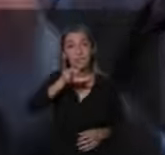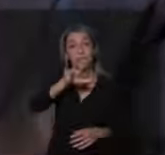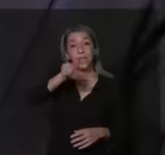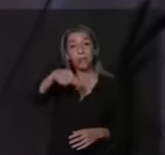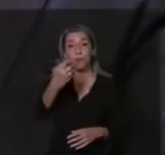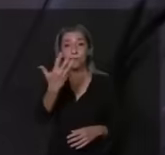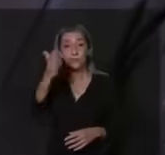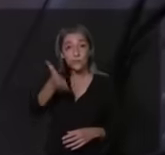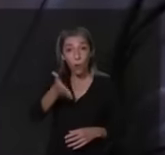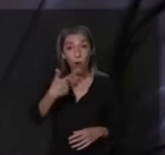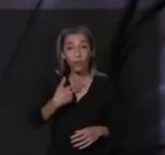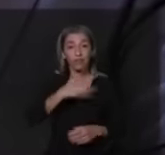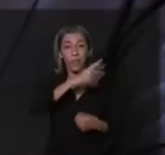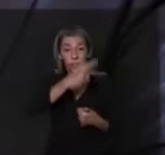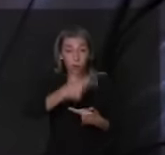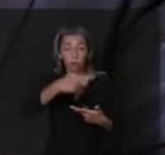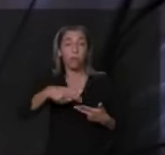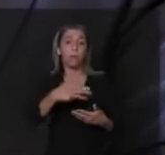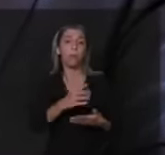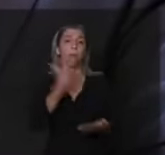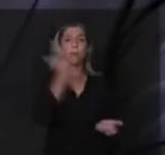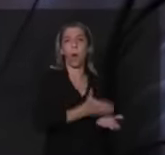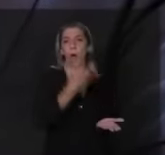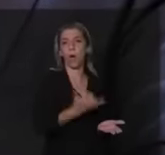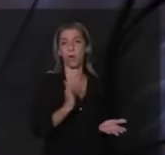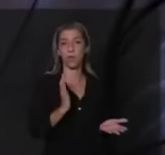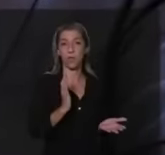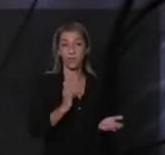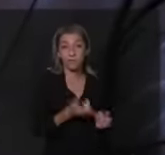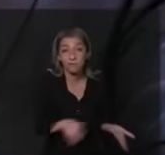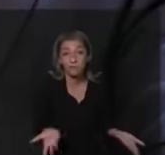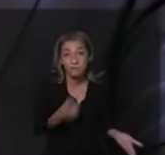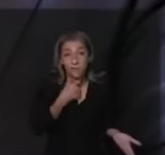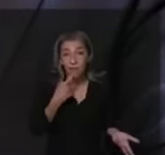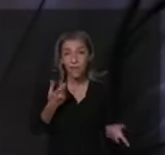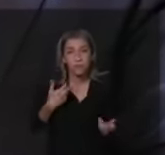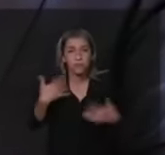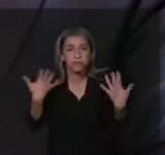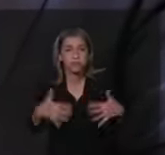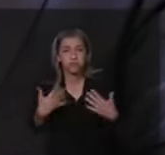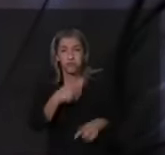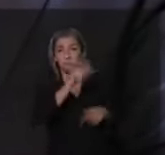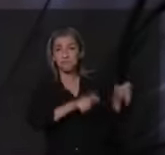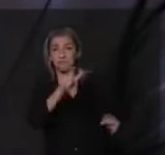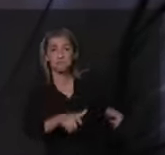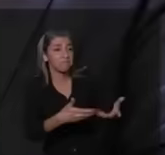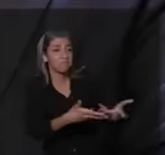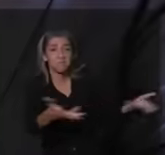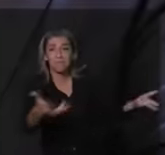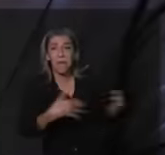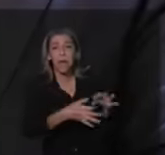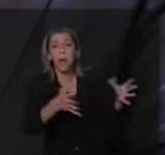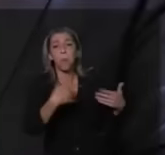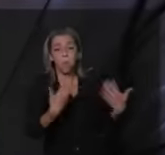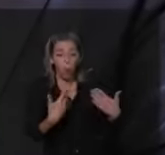3,5% de los delitos son condenados en Argentina. Eso implica una licuación enorme de los costos para los delincuentes. Eso hace que